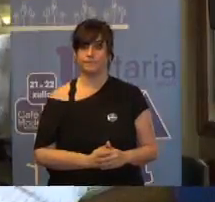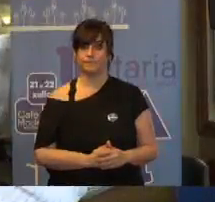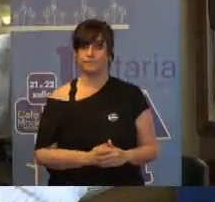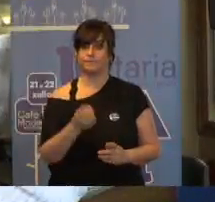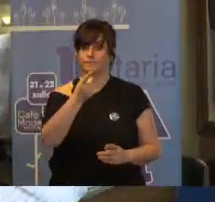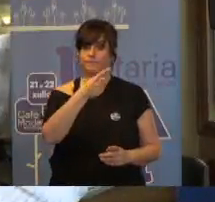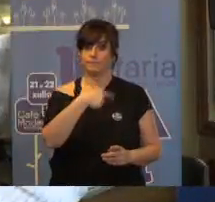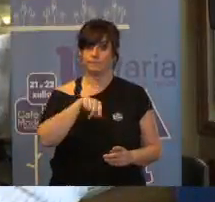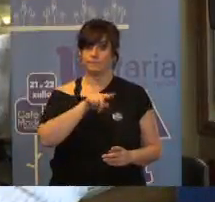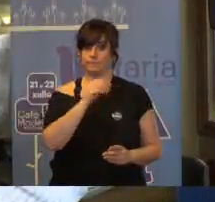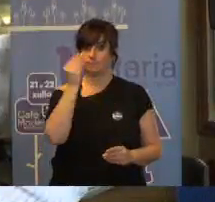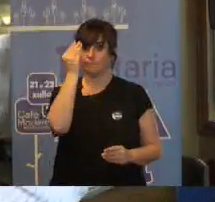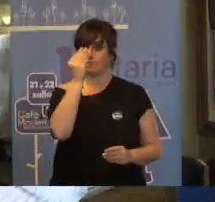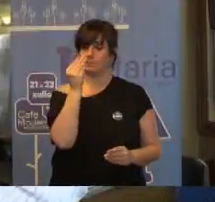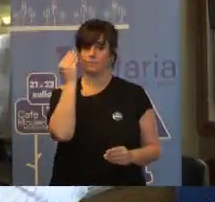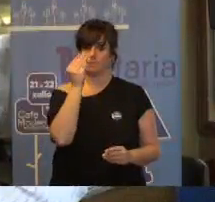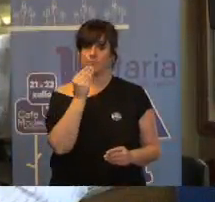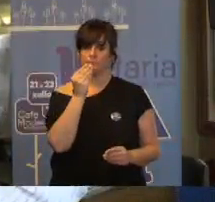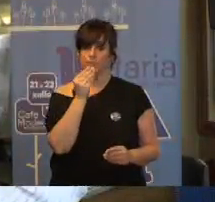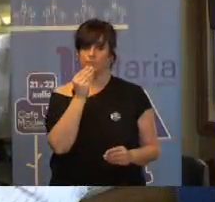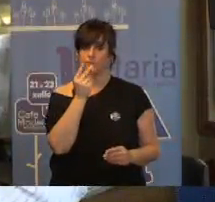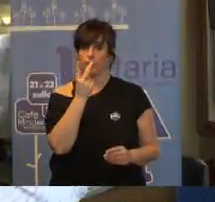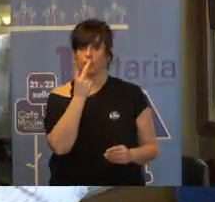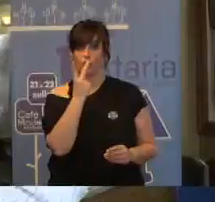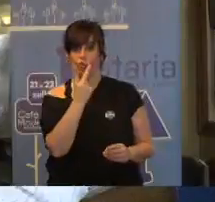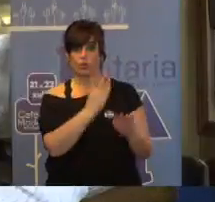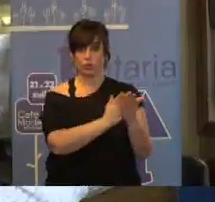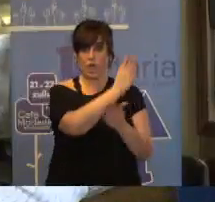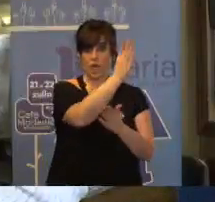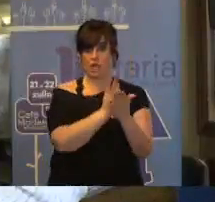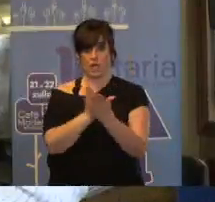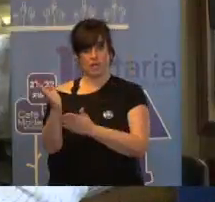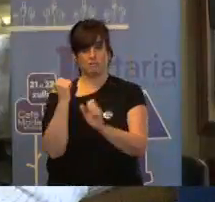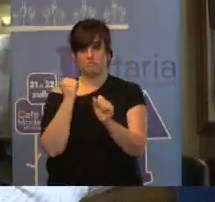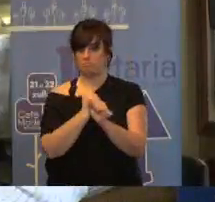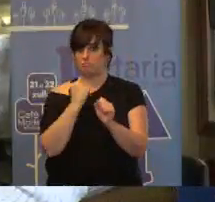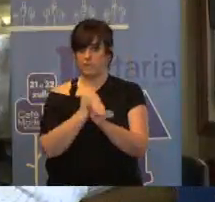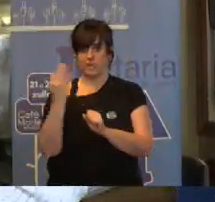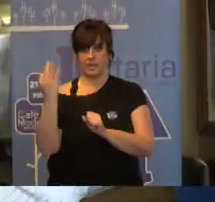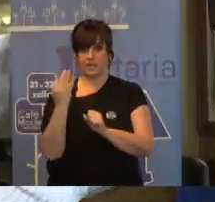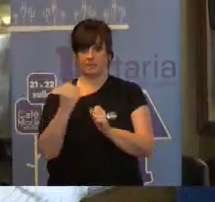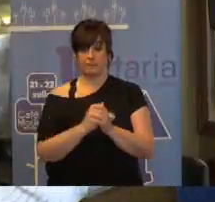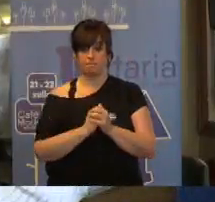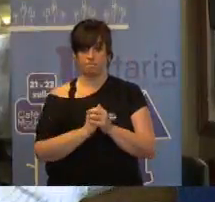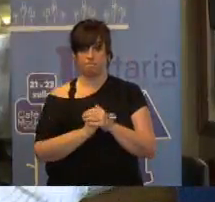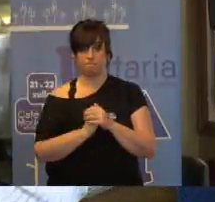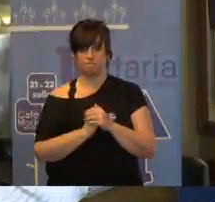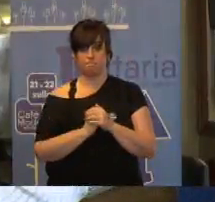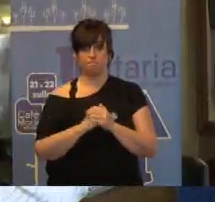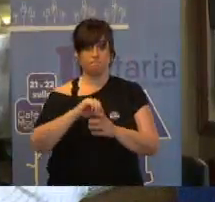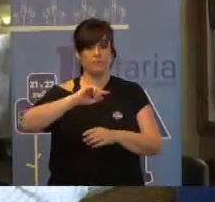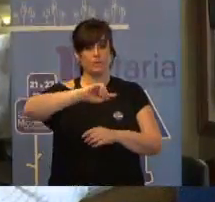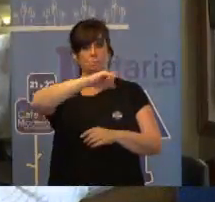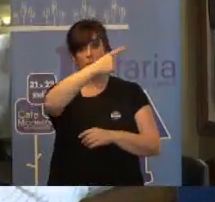entendemos que debemos traballar en dúas grandes liñas. Debemos, por unha parte, traballar en